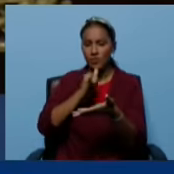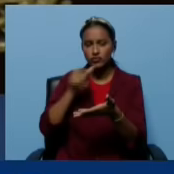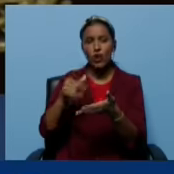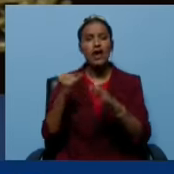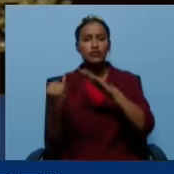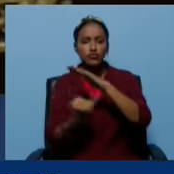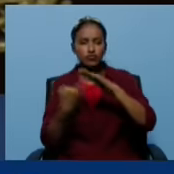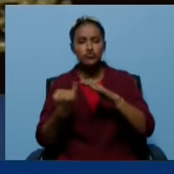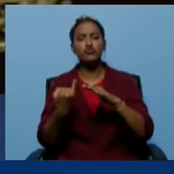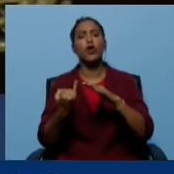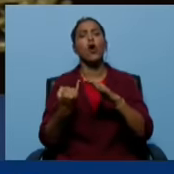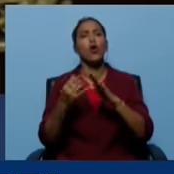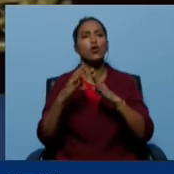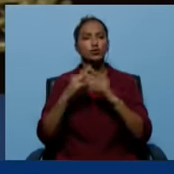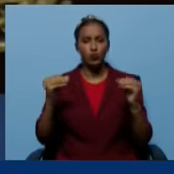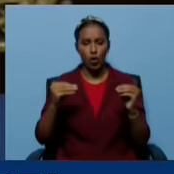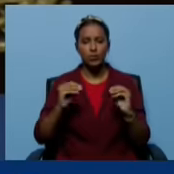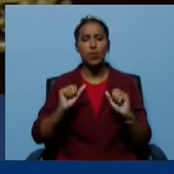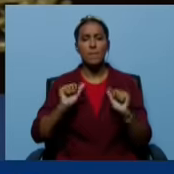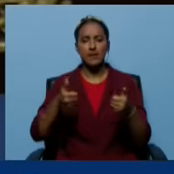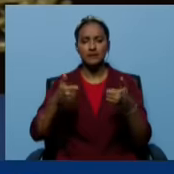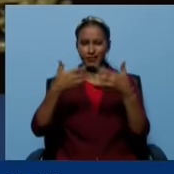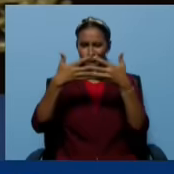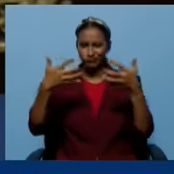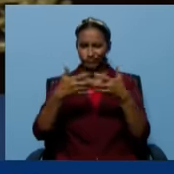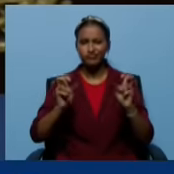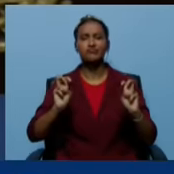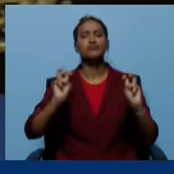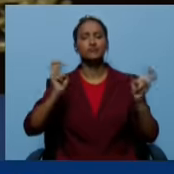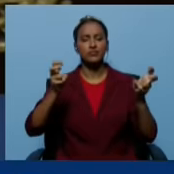las cuales citamos textualmente de acuerdo a lo